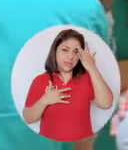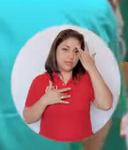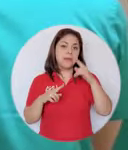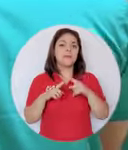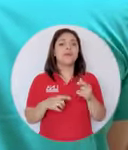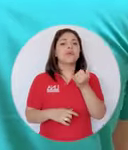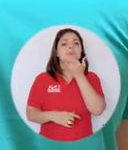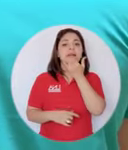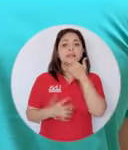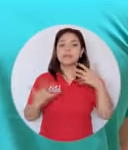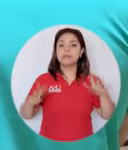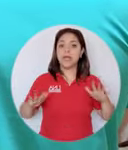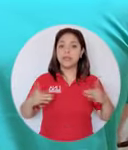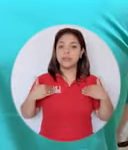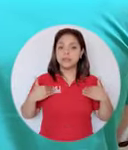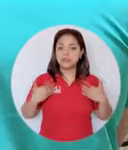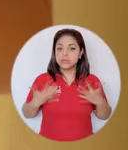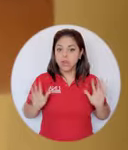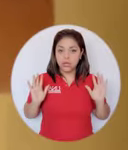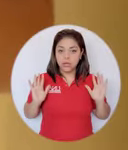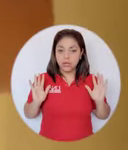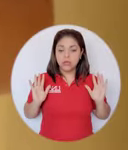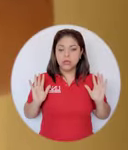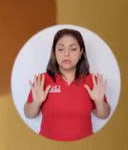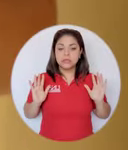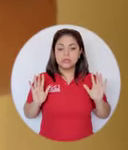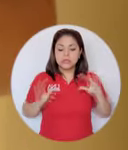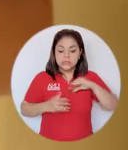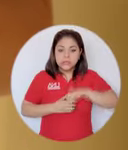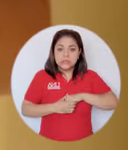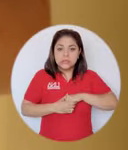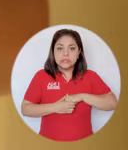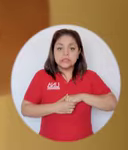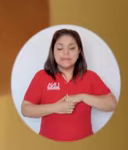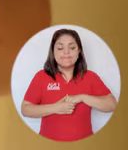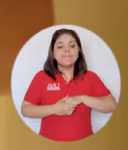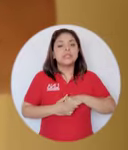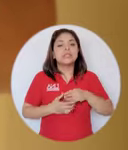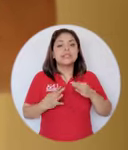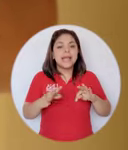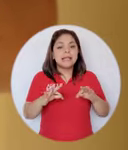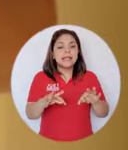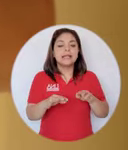enfermedades. Pero ¿qué pasa si ya las tenemos? Mantengámosla los más controlados posibles